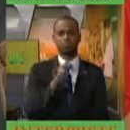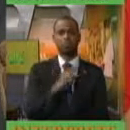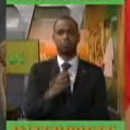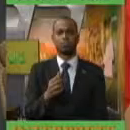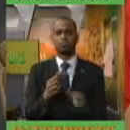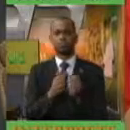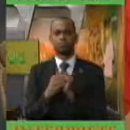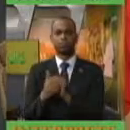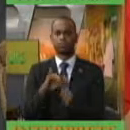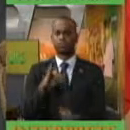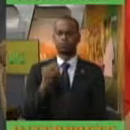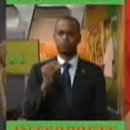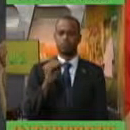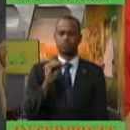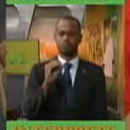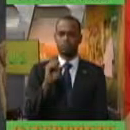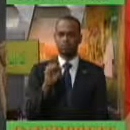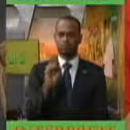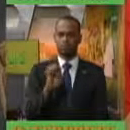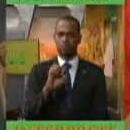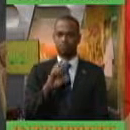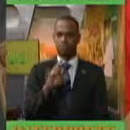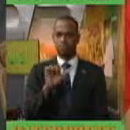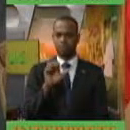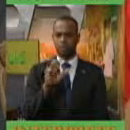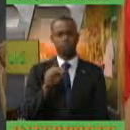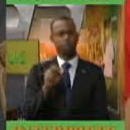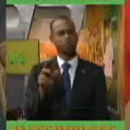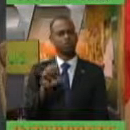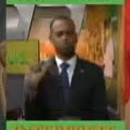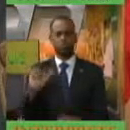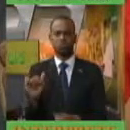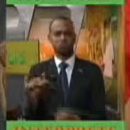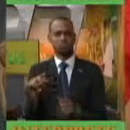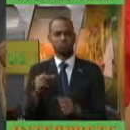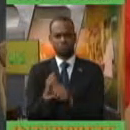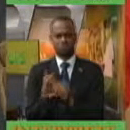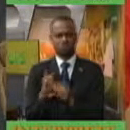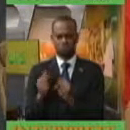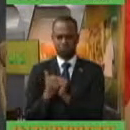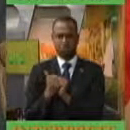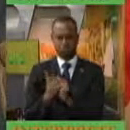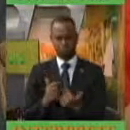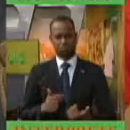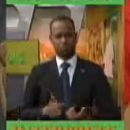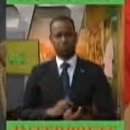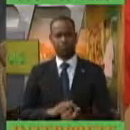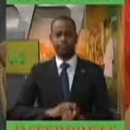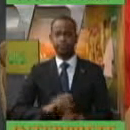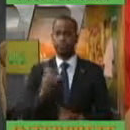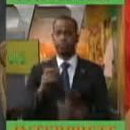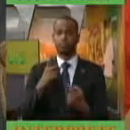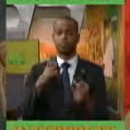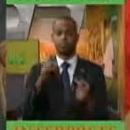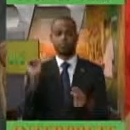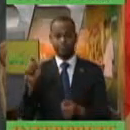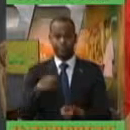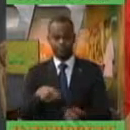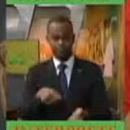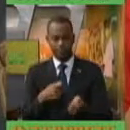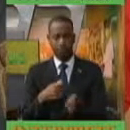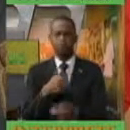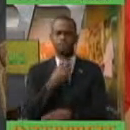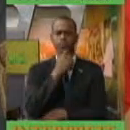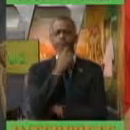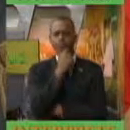juntamente con José Ramón, que es el otro enlace de la línea noroeste, y poder lograr que los alcaldes se